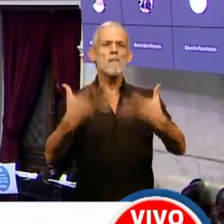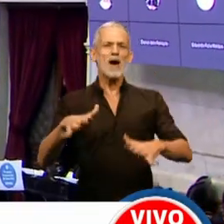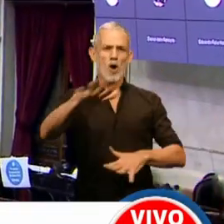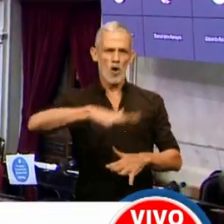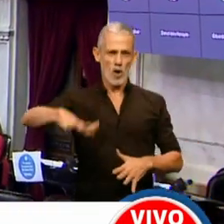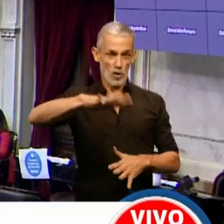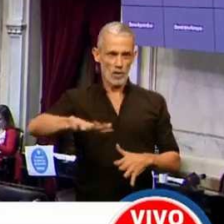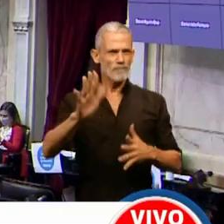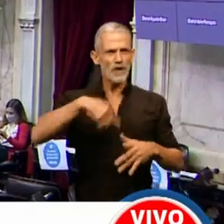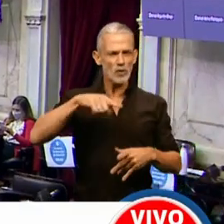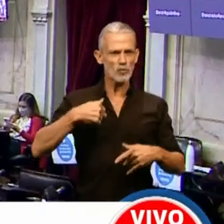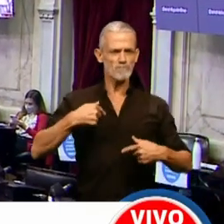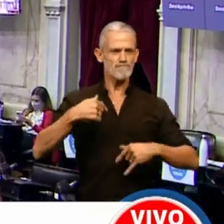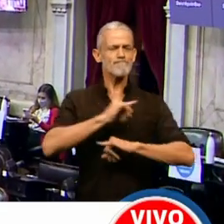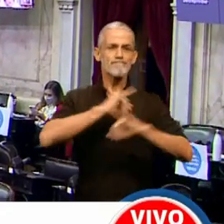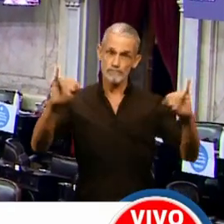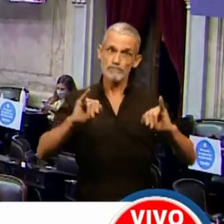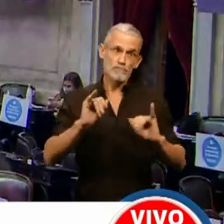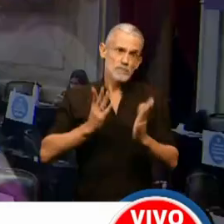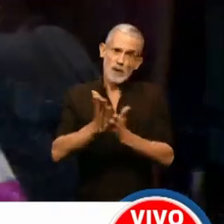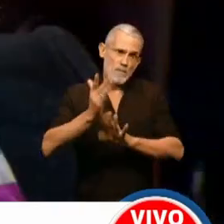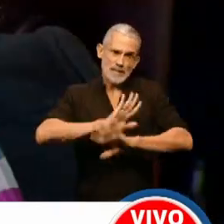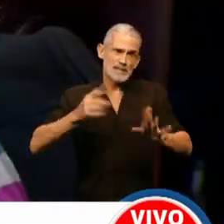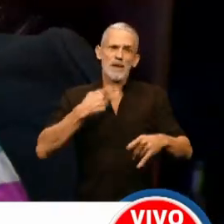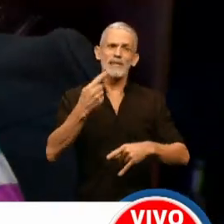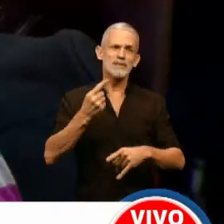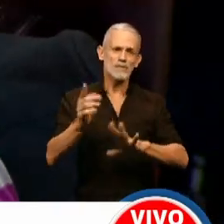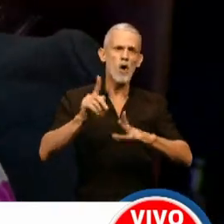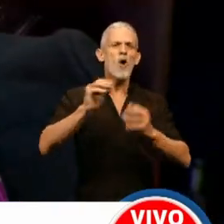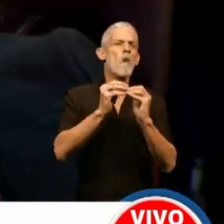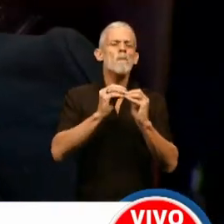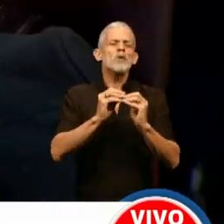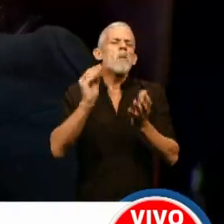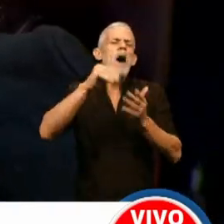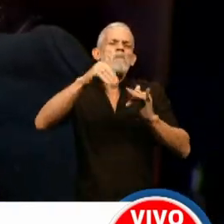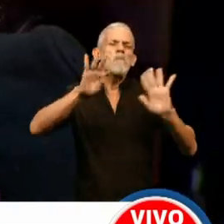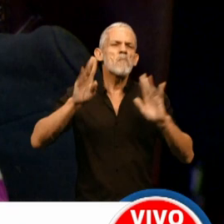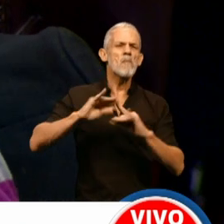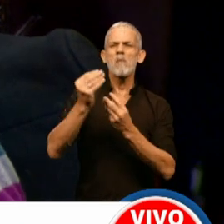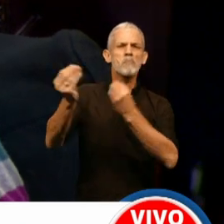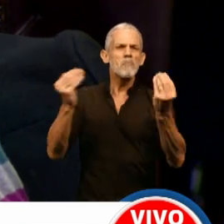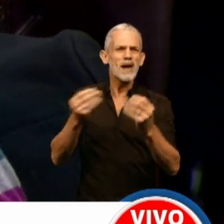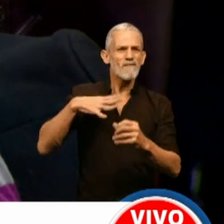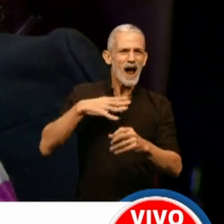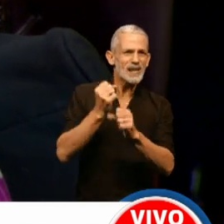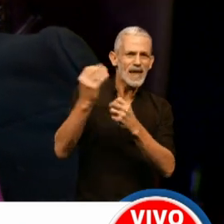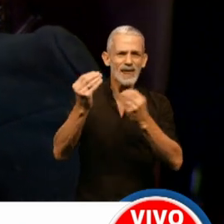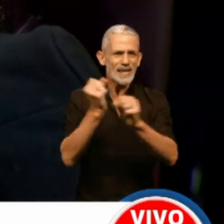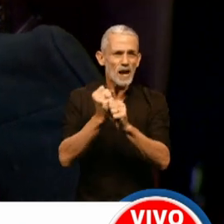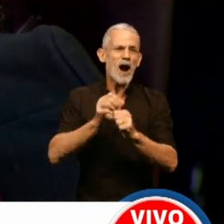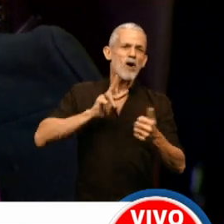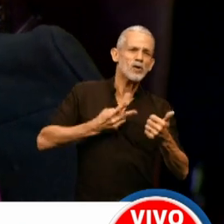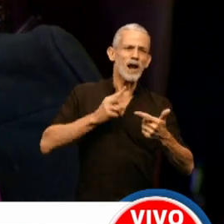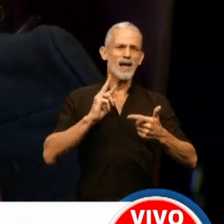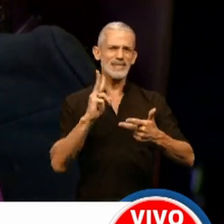tenemos que decirlo de una vez y para siempre no hay otros motivos del desempleo estructural de la comunidad travesti